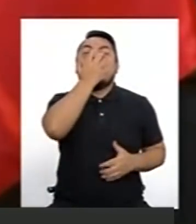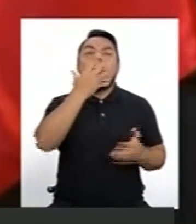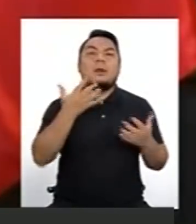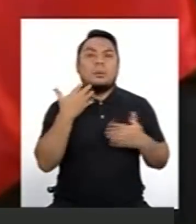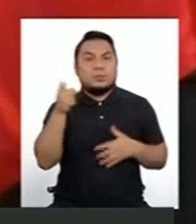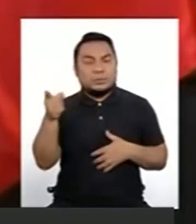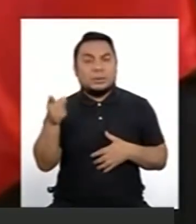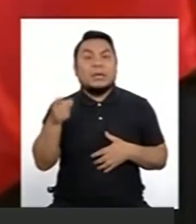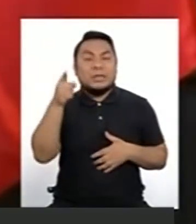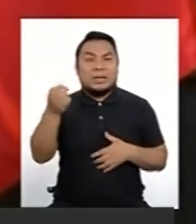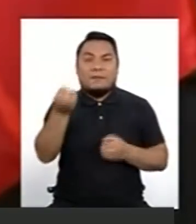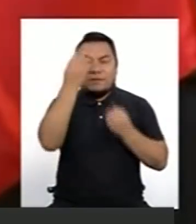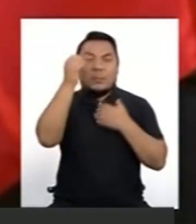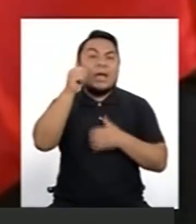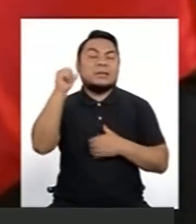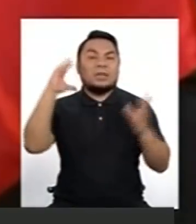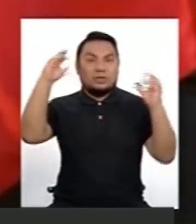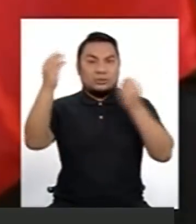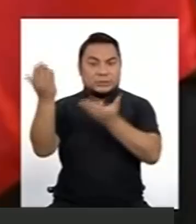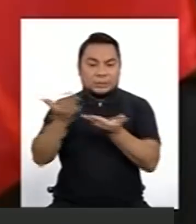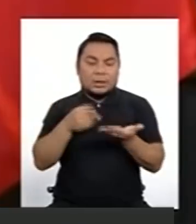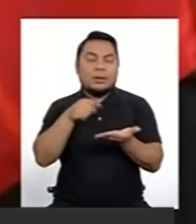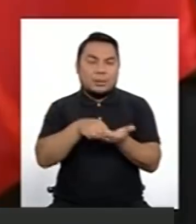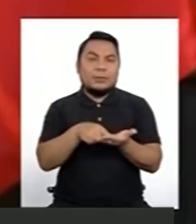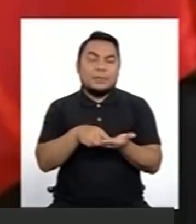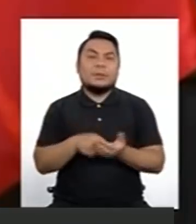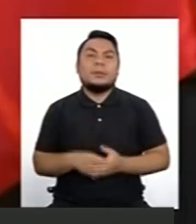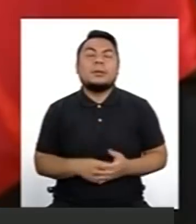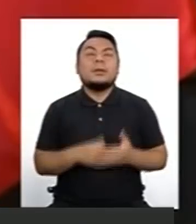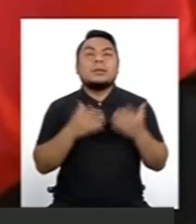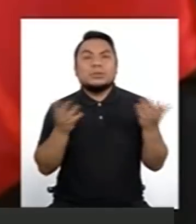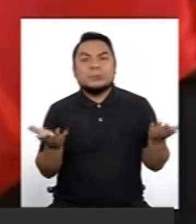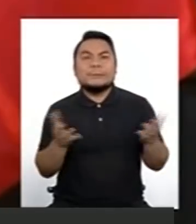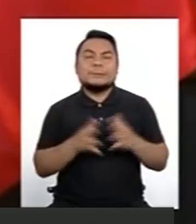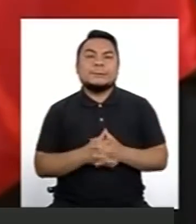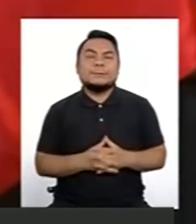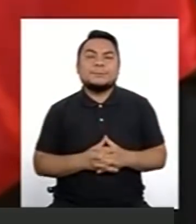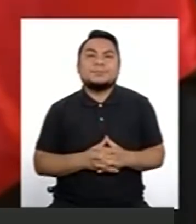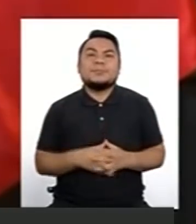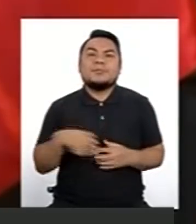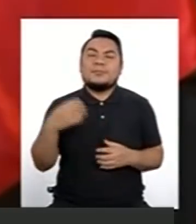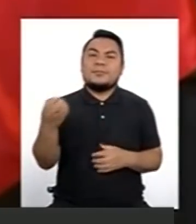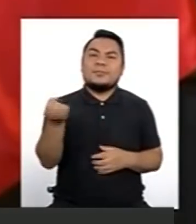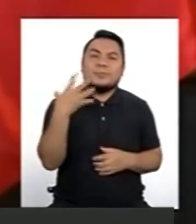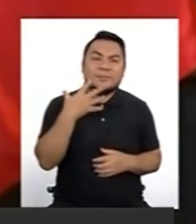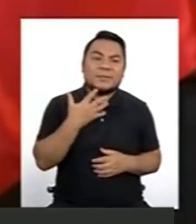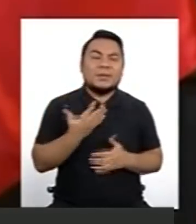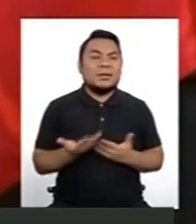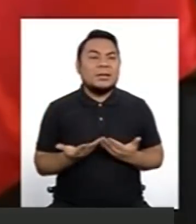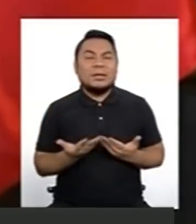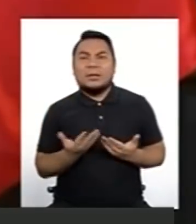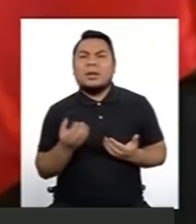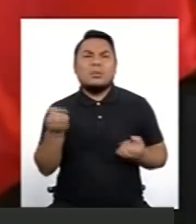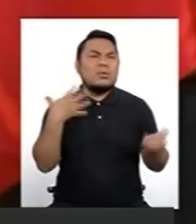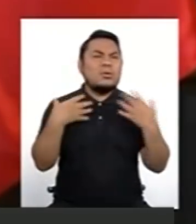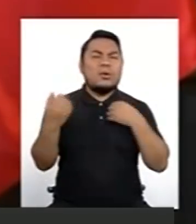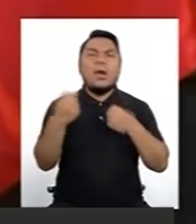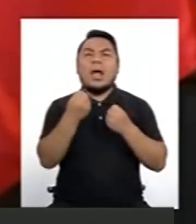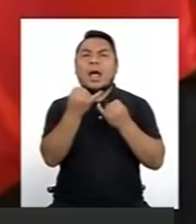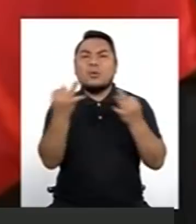a las 12 de la noche, pero que es dinámica. Y entonces, se ha hablado mucho,